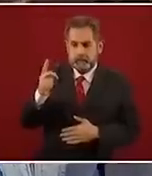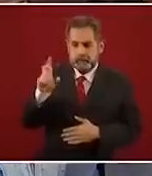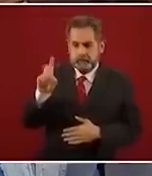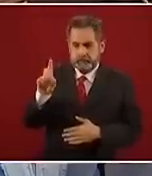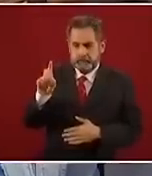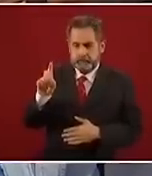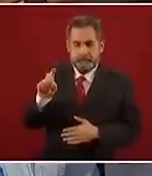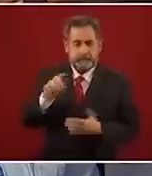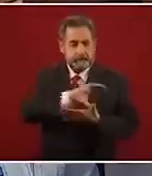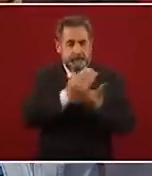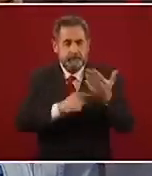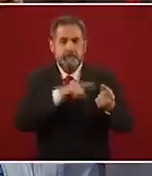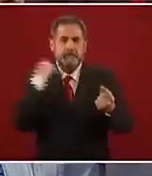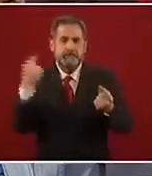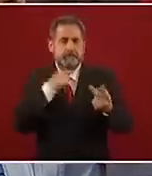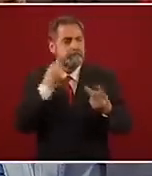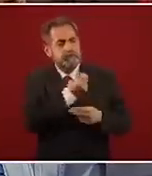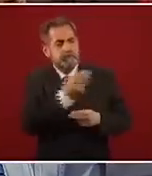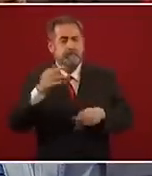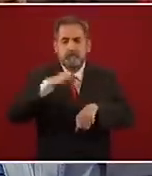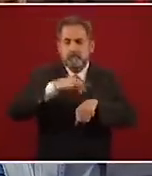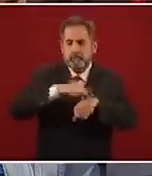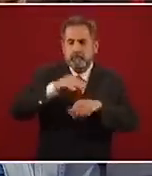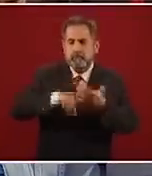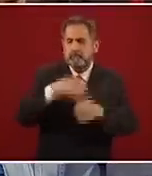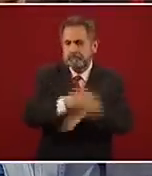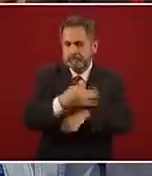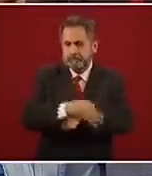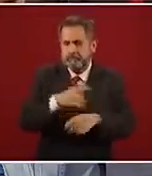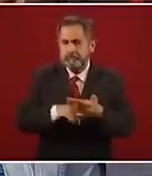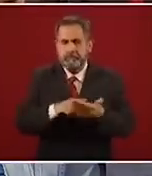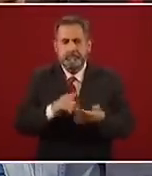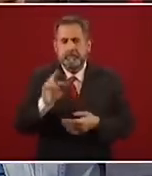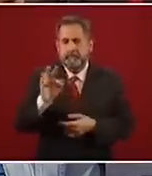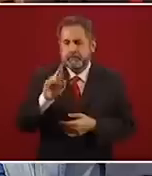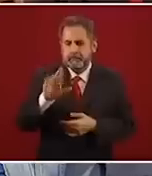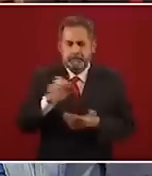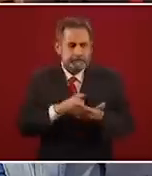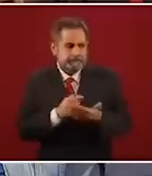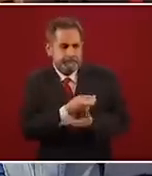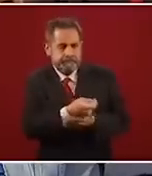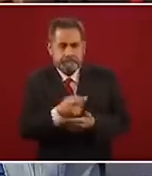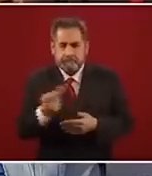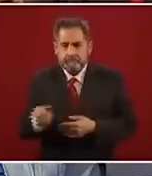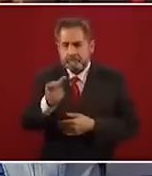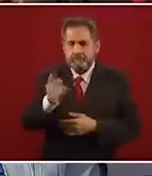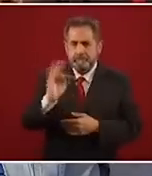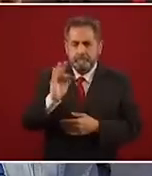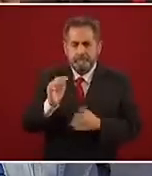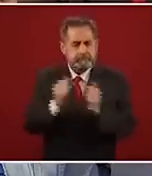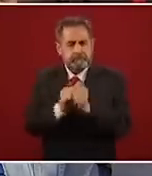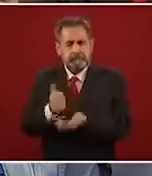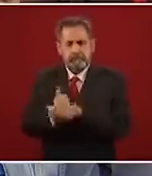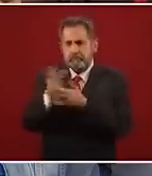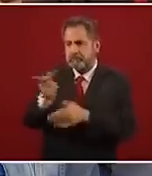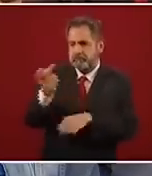vencieron los contratos para los médicos eventuales y de honorarios. Yo quisiera preguntarle, a ver si también con